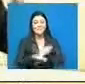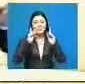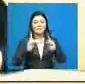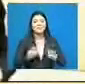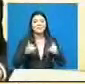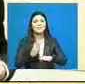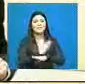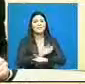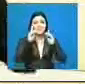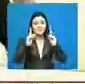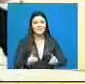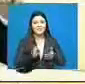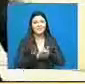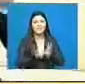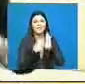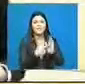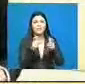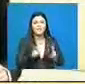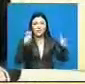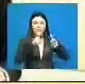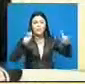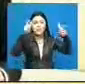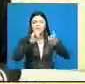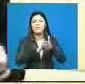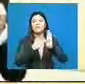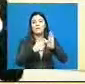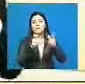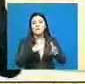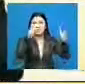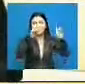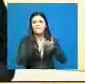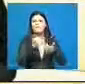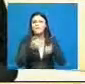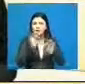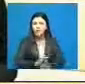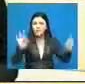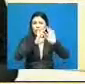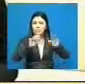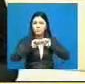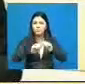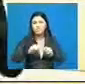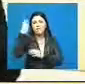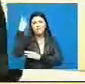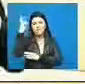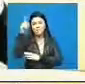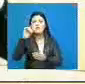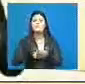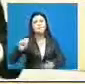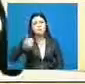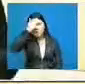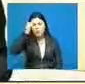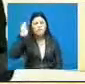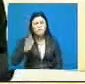sido ministro de Hacienda y también había identificado la importancia de la sostenibilidad fiscal como un principio, como